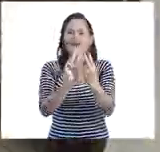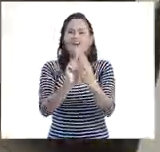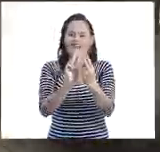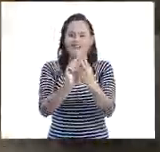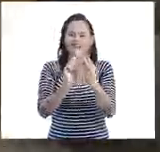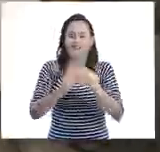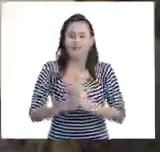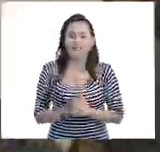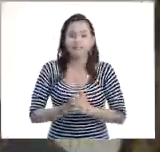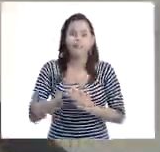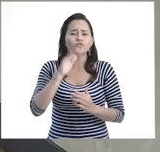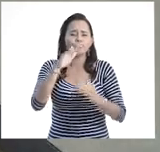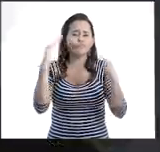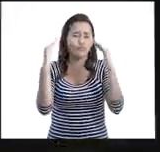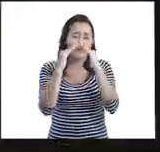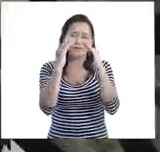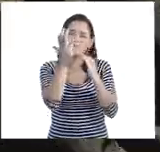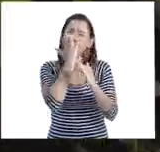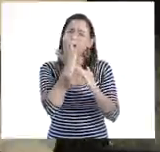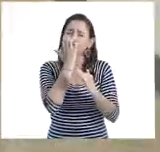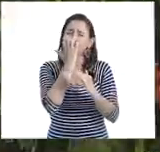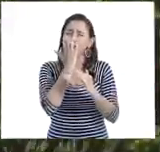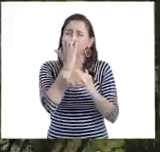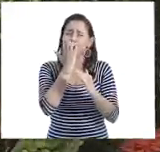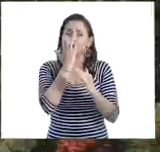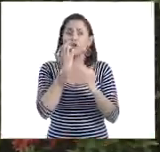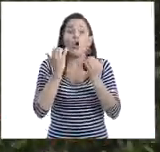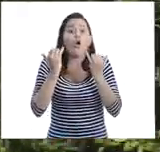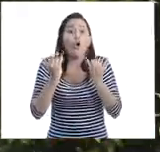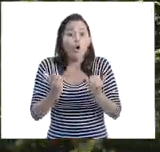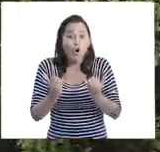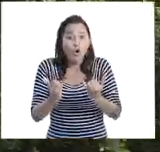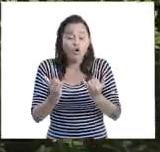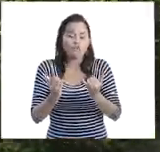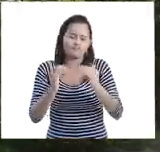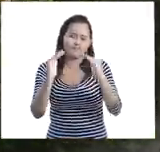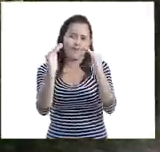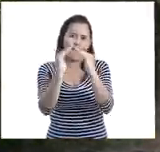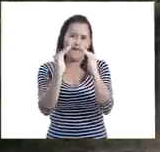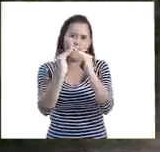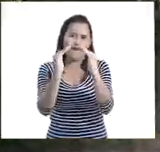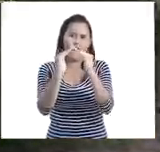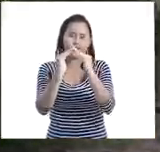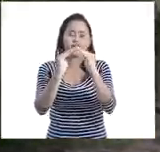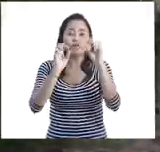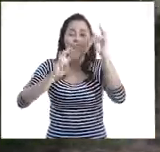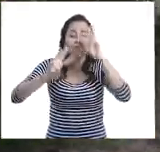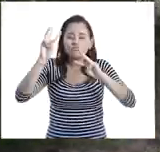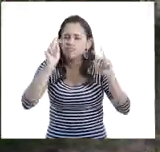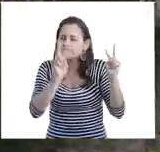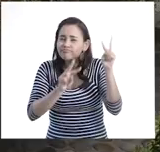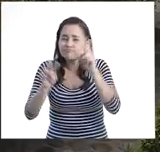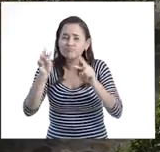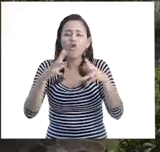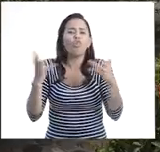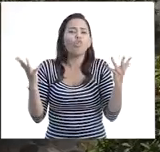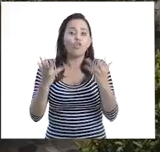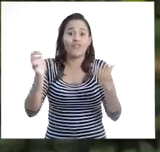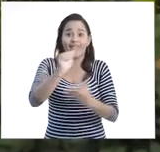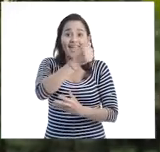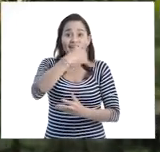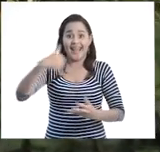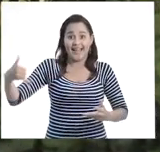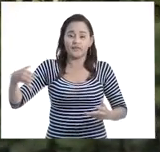La casa natal de Gabriel García Márquez, hoy convertida en la Casa Museo, ubicada en pleno centro del municipio de Aracataca,